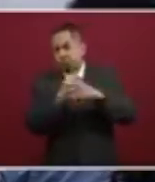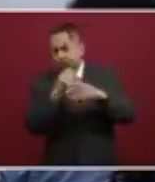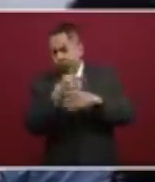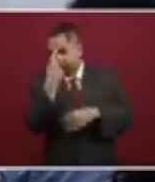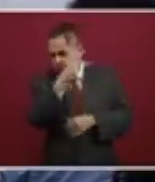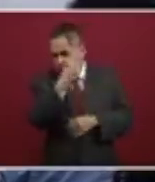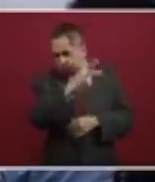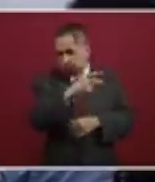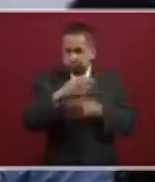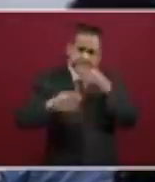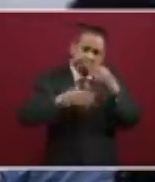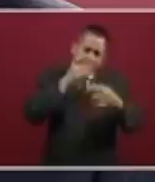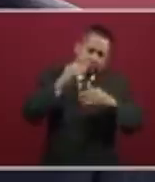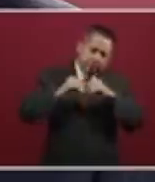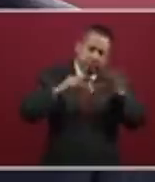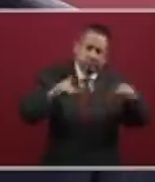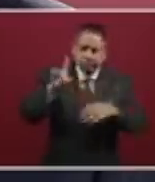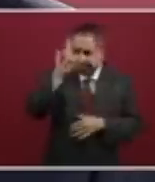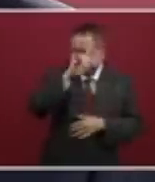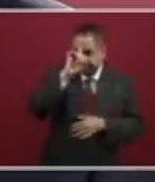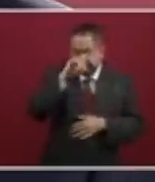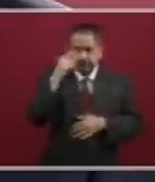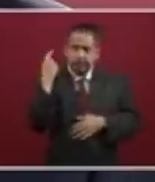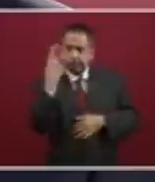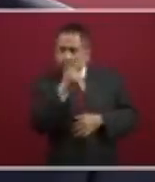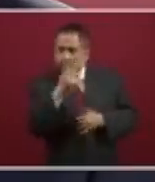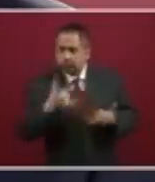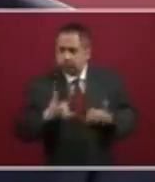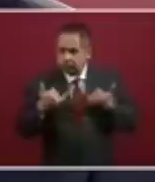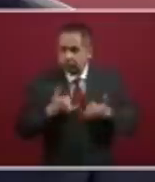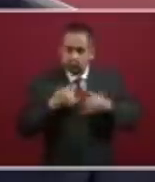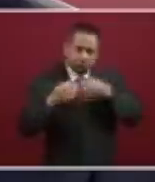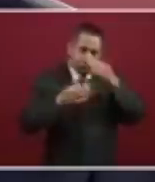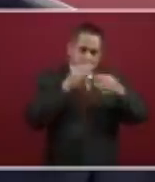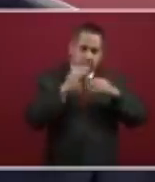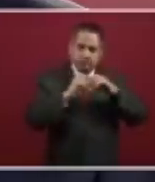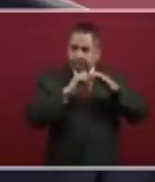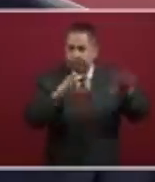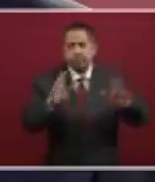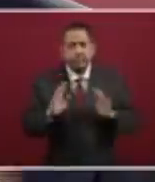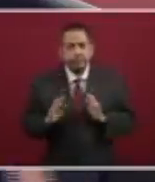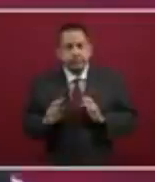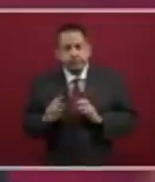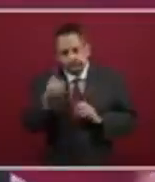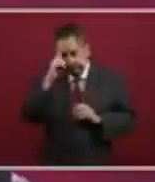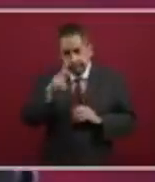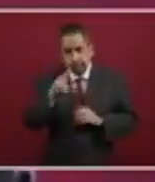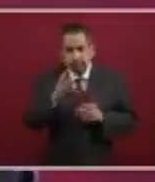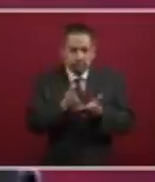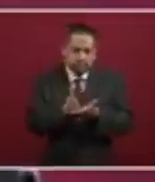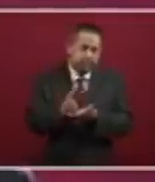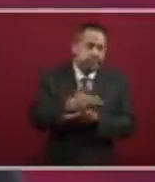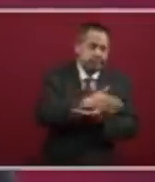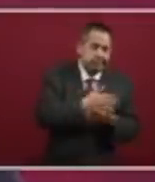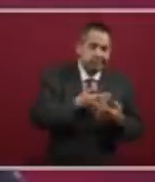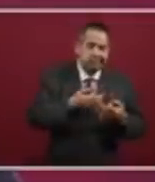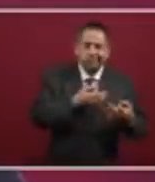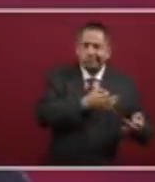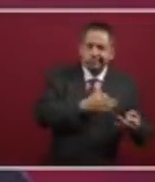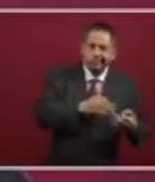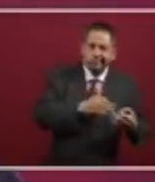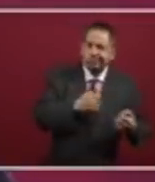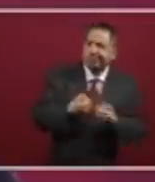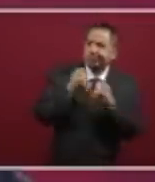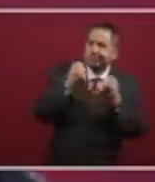amplia para orientar a los jóvenes y que no tomen el camino de las conductas